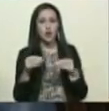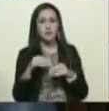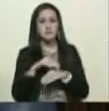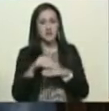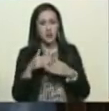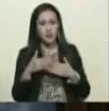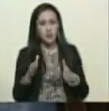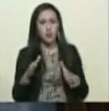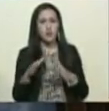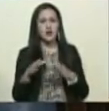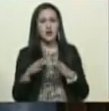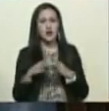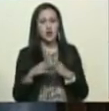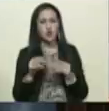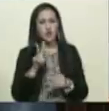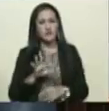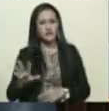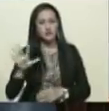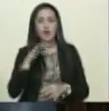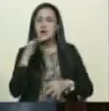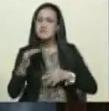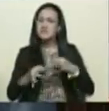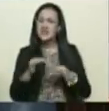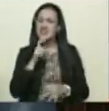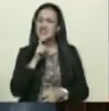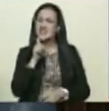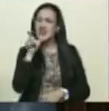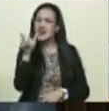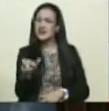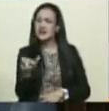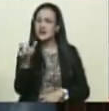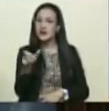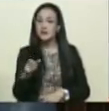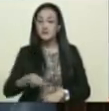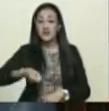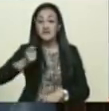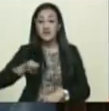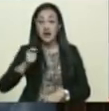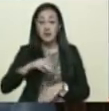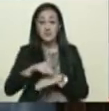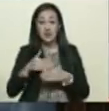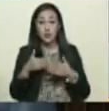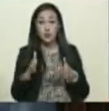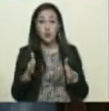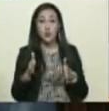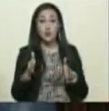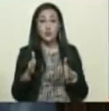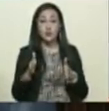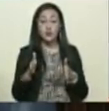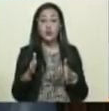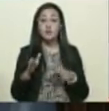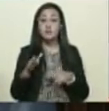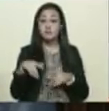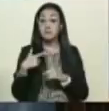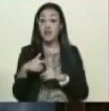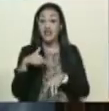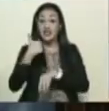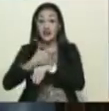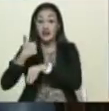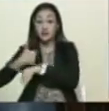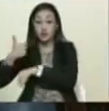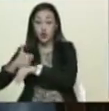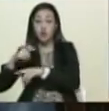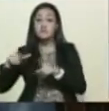público quienes llegan tanto los fiscales el ministerio público como los directores ministerios públicos los titulares